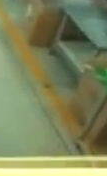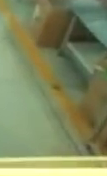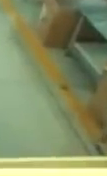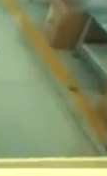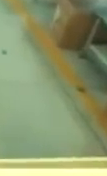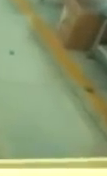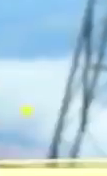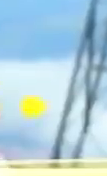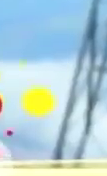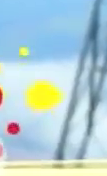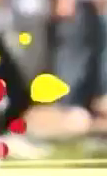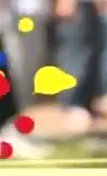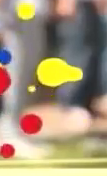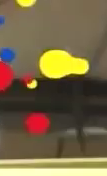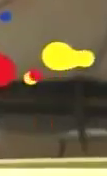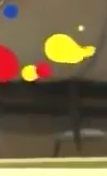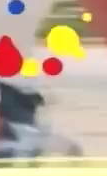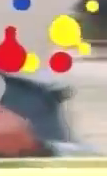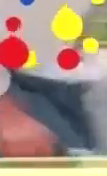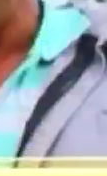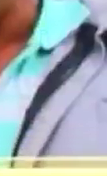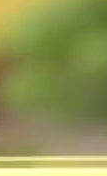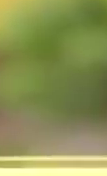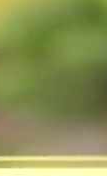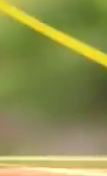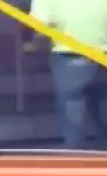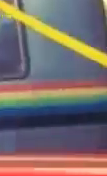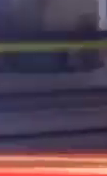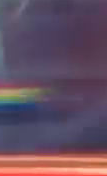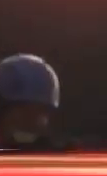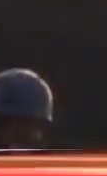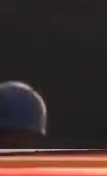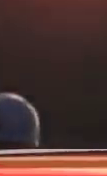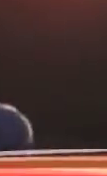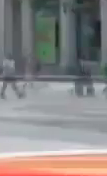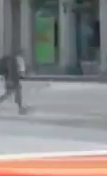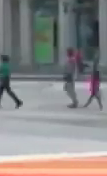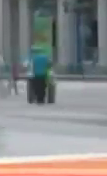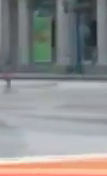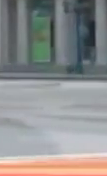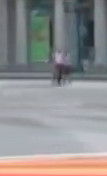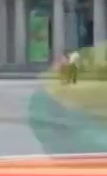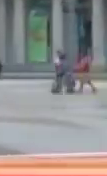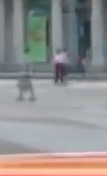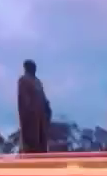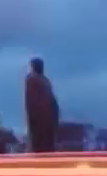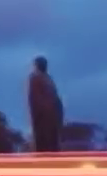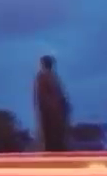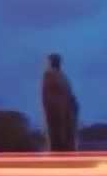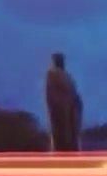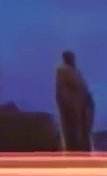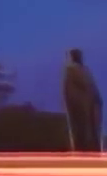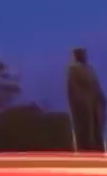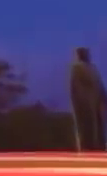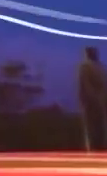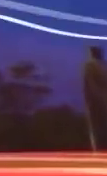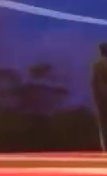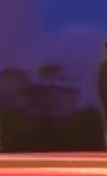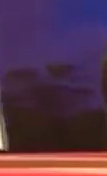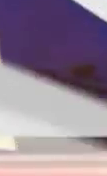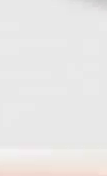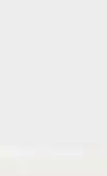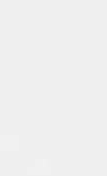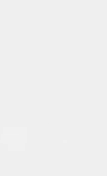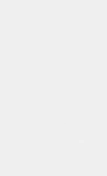bienvenidos y bienvenidos a continuación una transmisión conjunta de radio y televisión por su derecho a